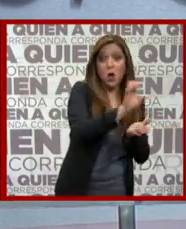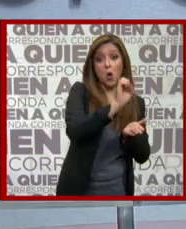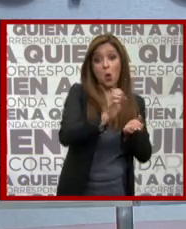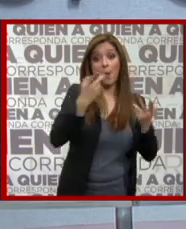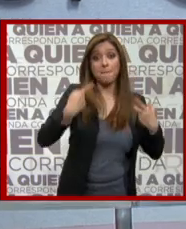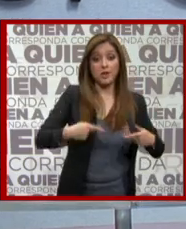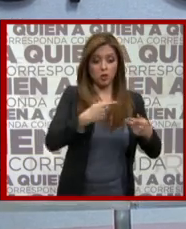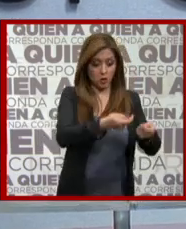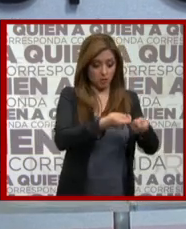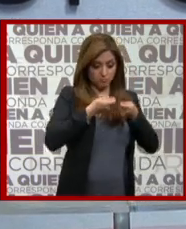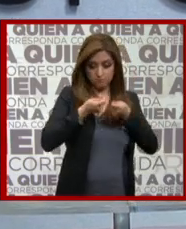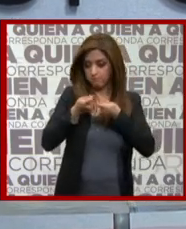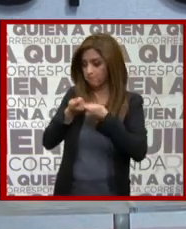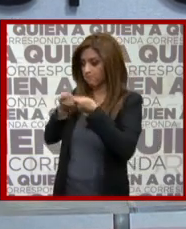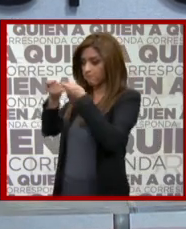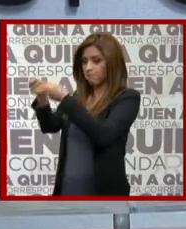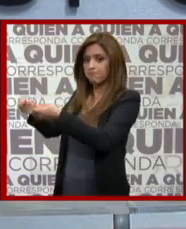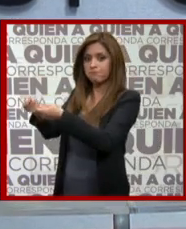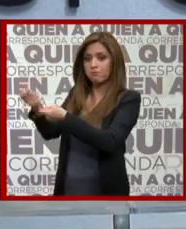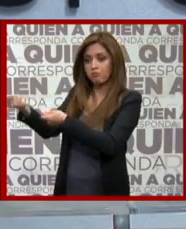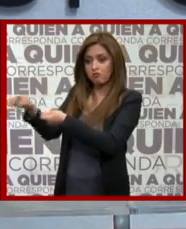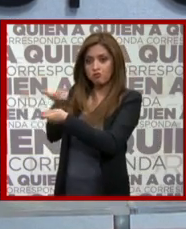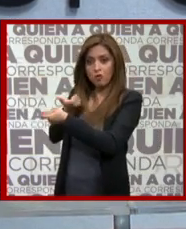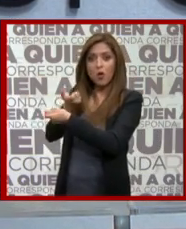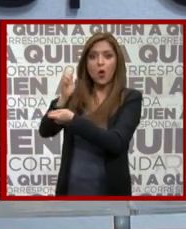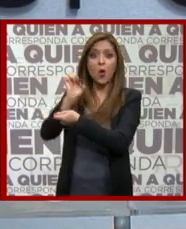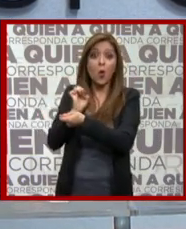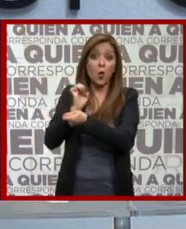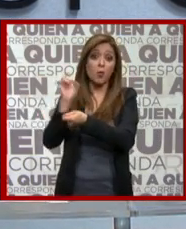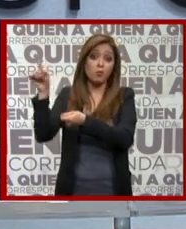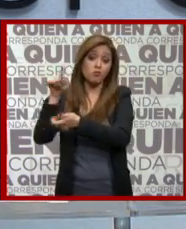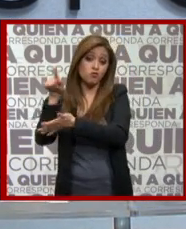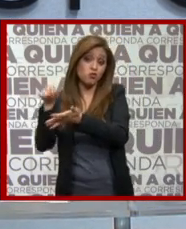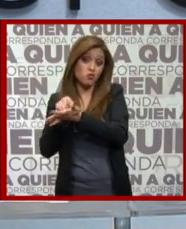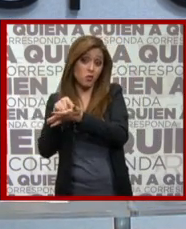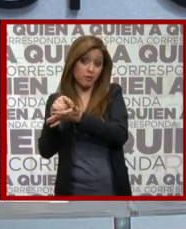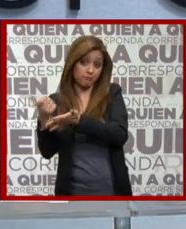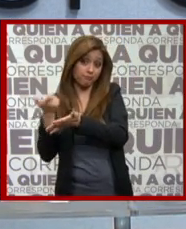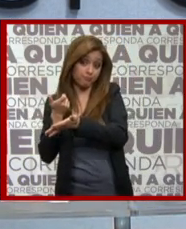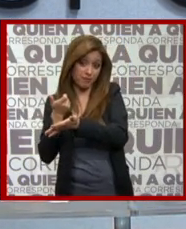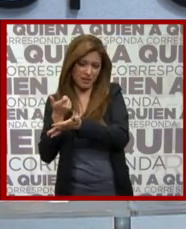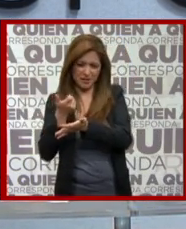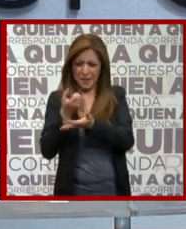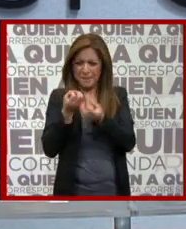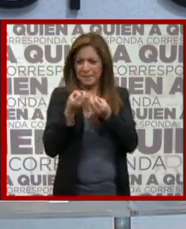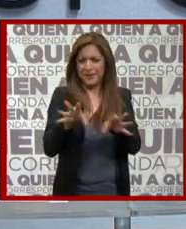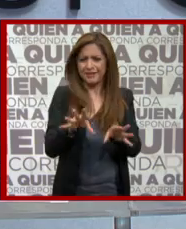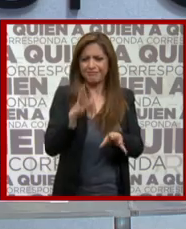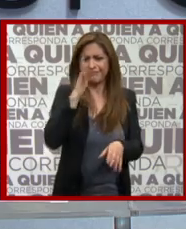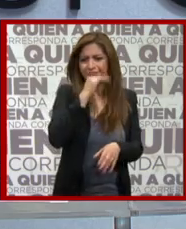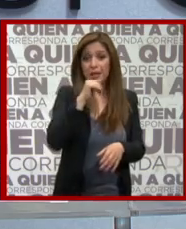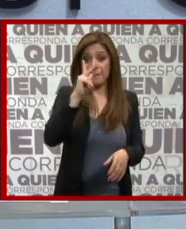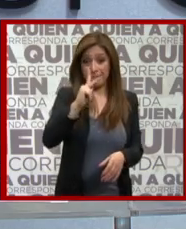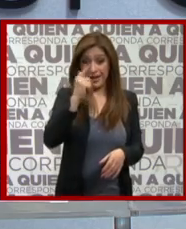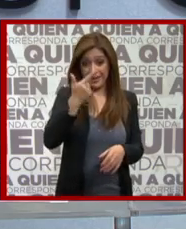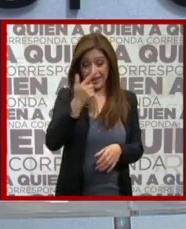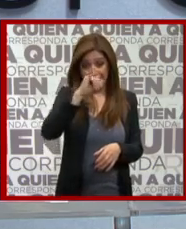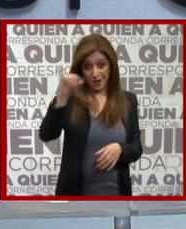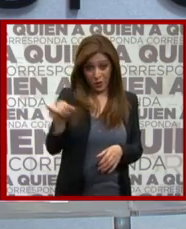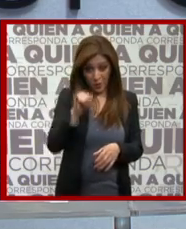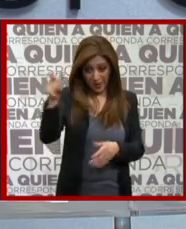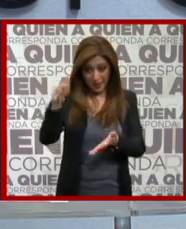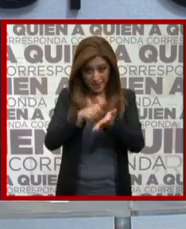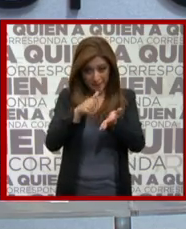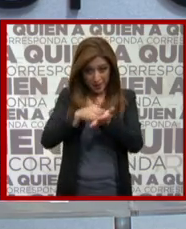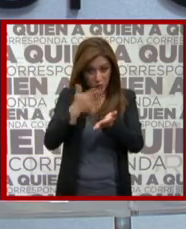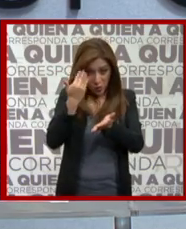lana, o a donde tenían que entregarlo recibió una lana, pues ¿qué? ¿Cómo se va a extraviar? Cuando se pierde un expediente en la Procuraduría, y más que ya no son en